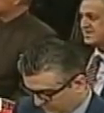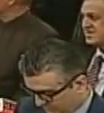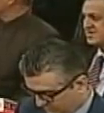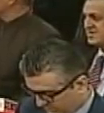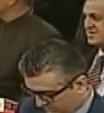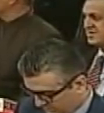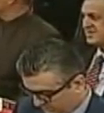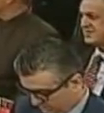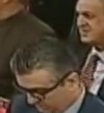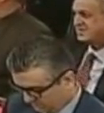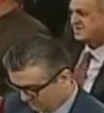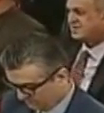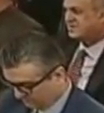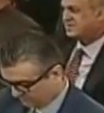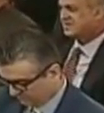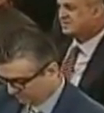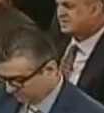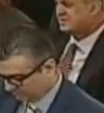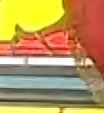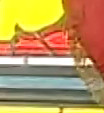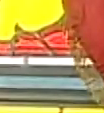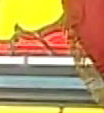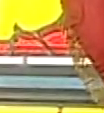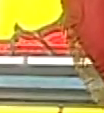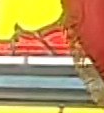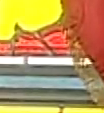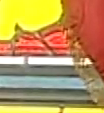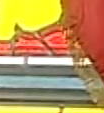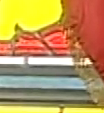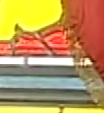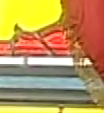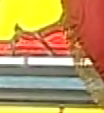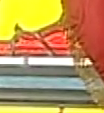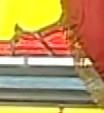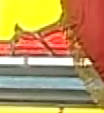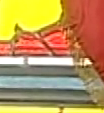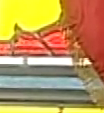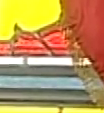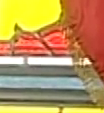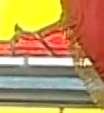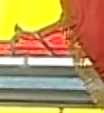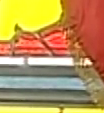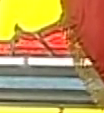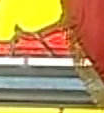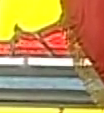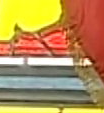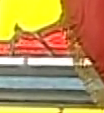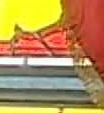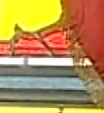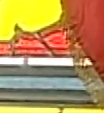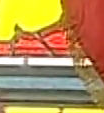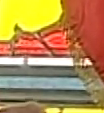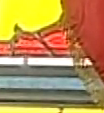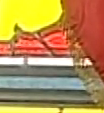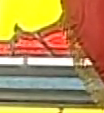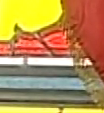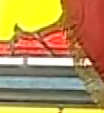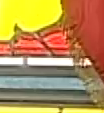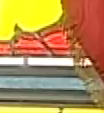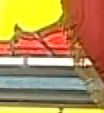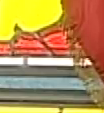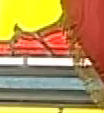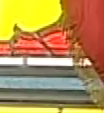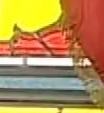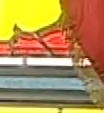Que también no desaprovechó esta oportunidad para insistir mucho en el apoyo,